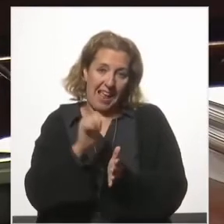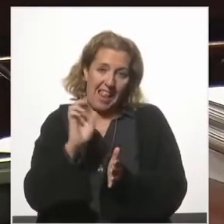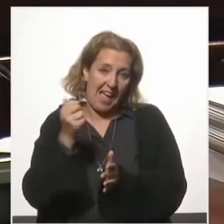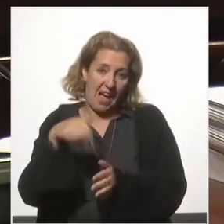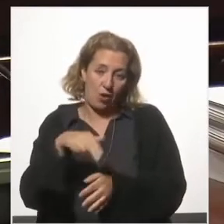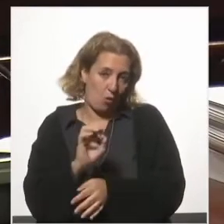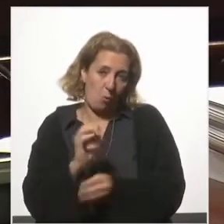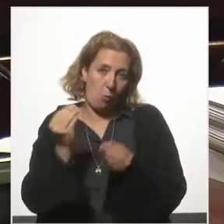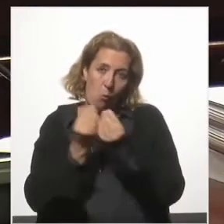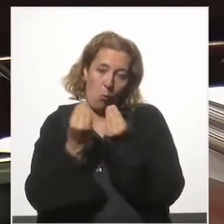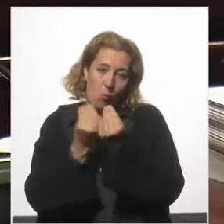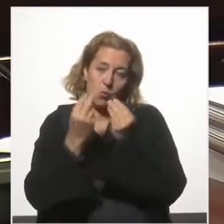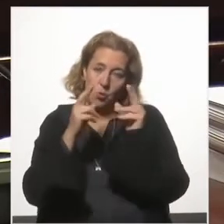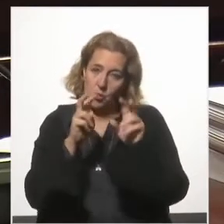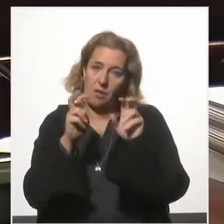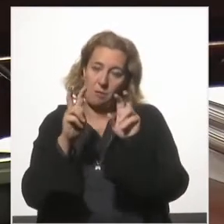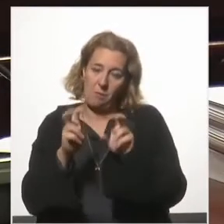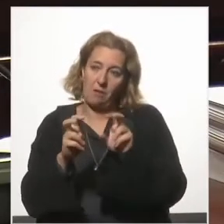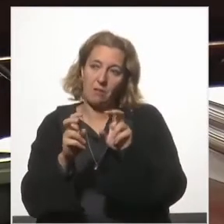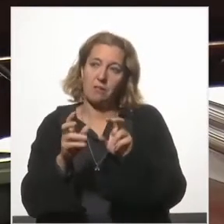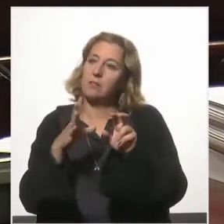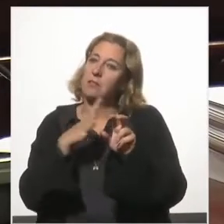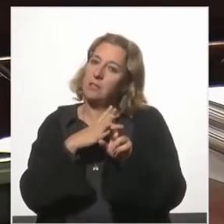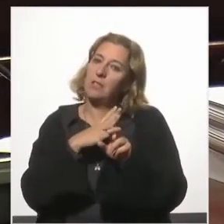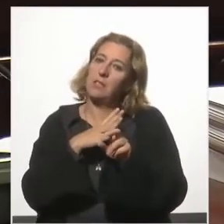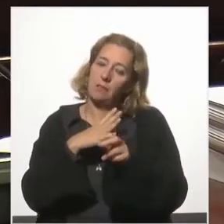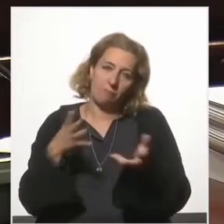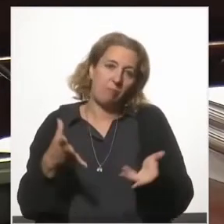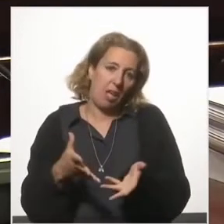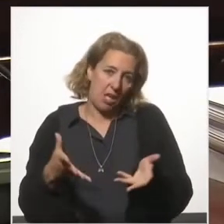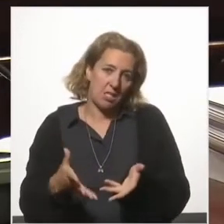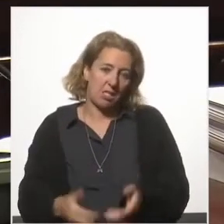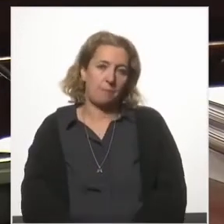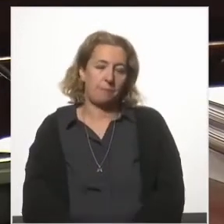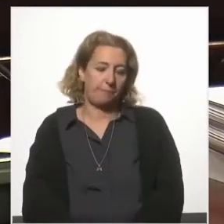creo que en muchos aspectos mantienen absoluta vigencia.